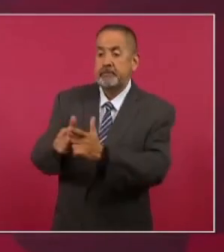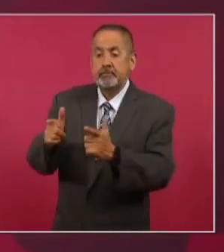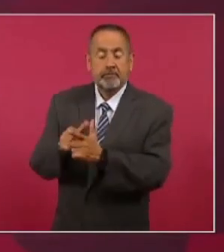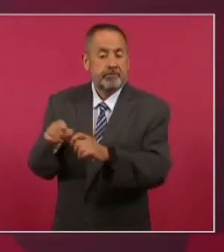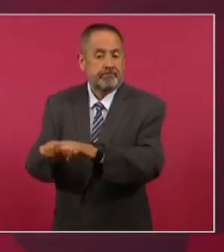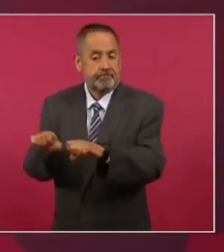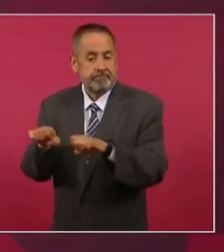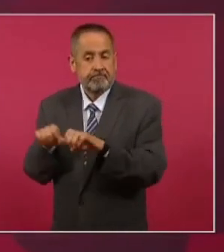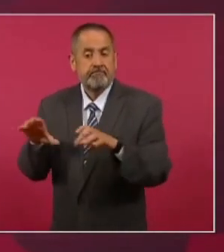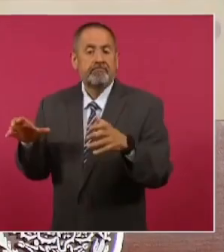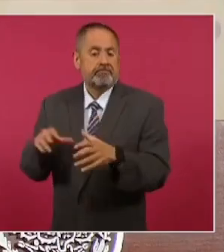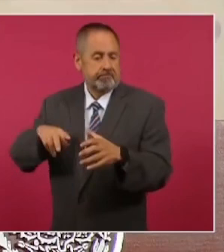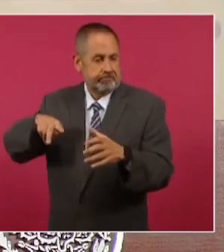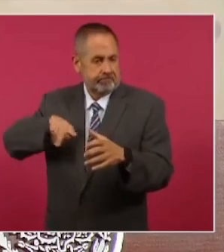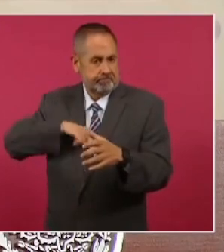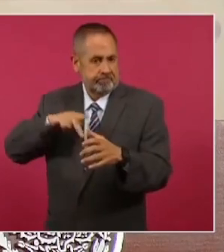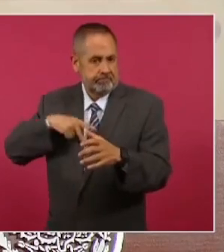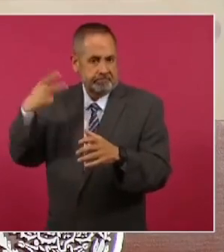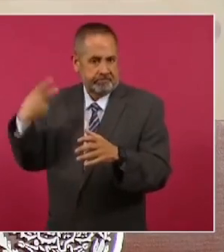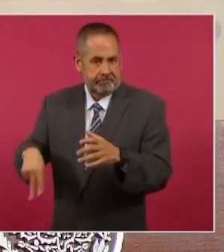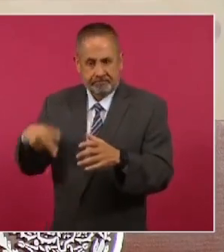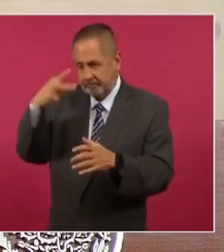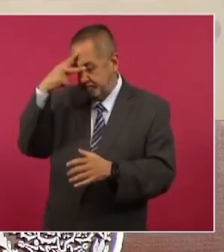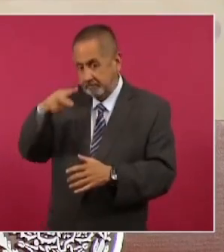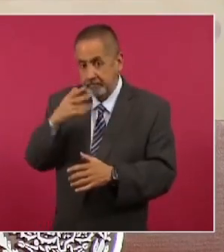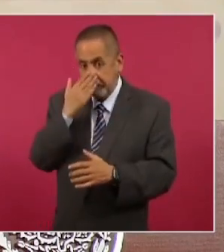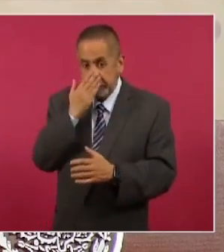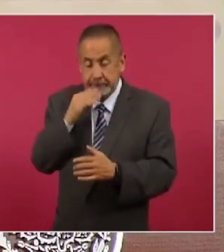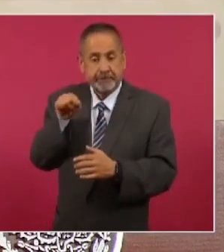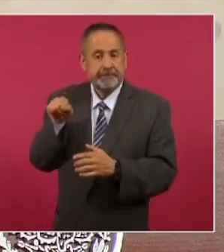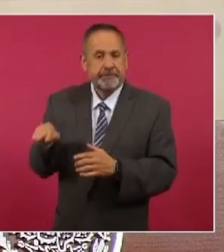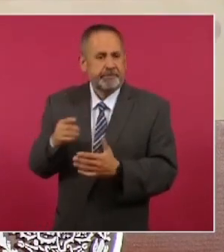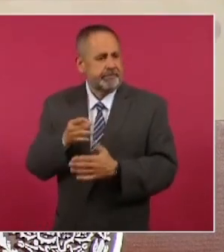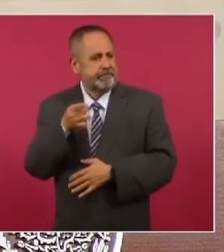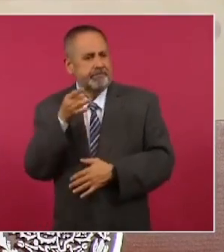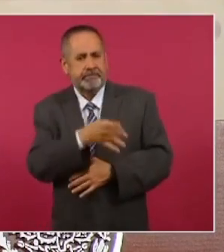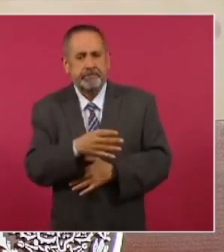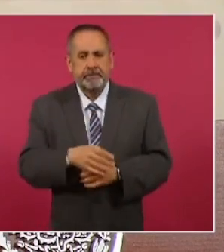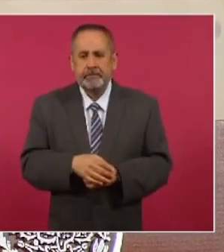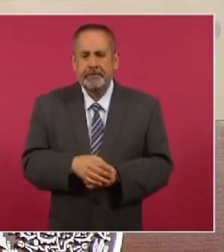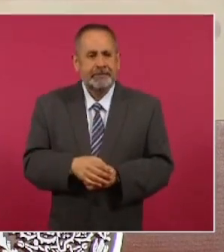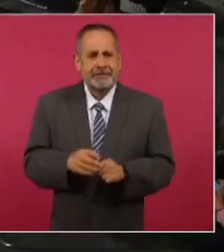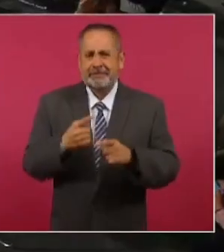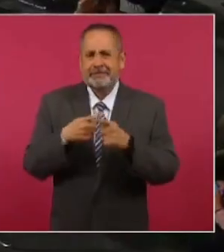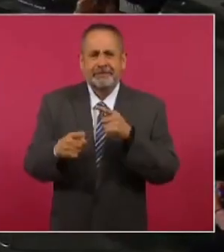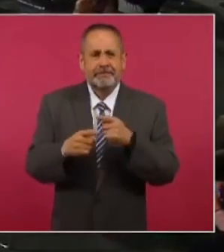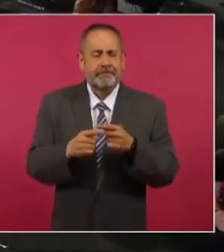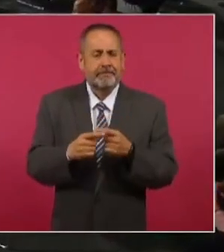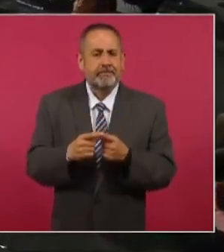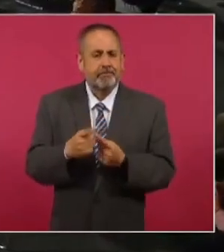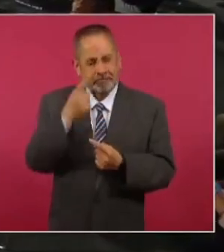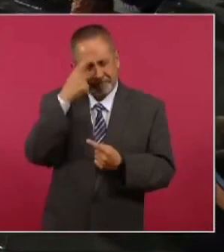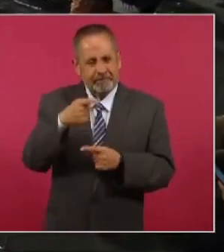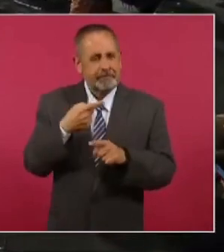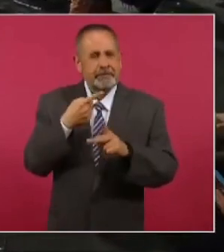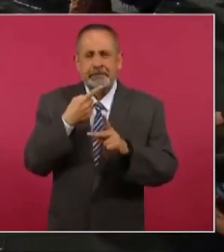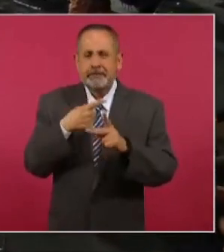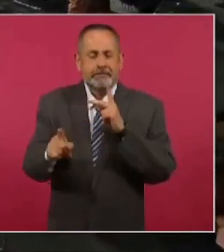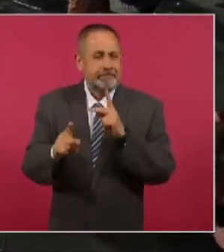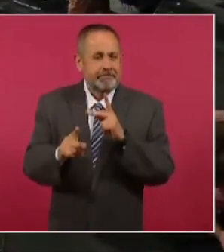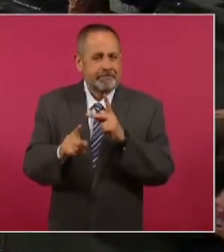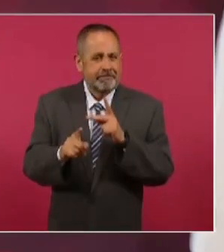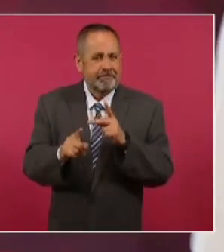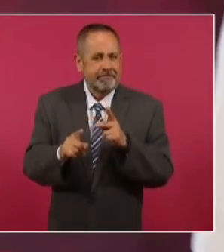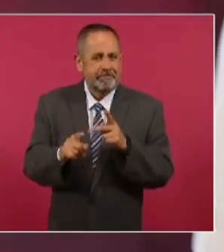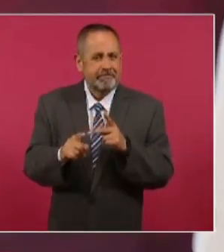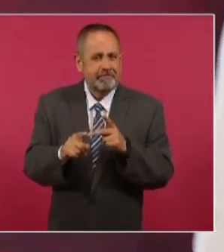equipo nuestro desde la primera entrada empezó